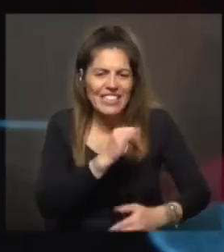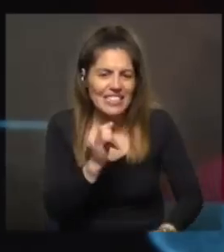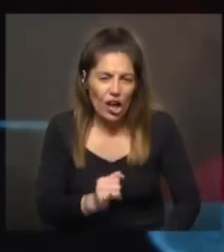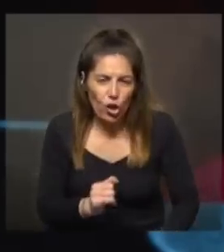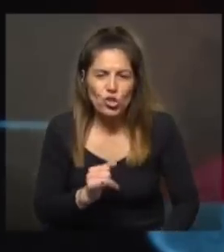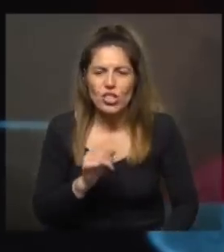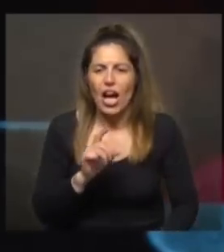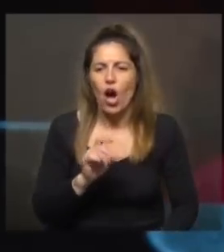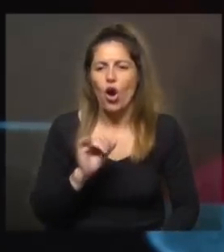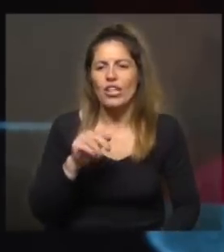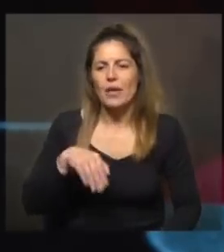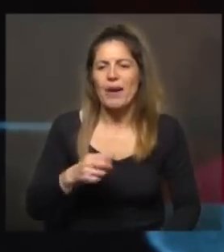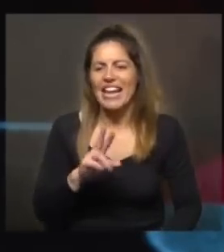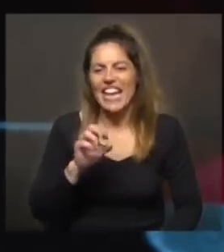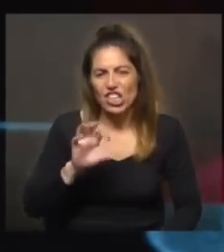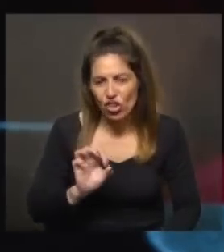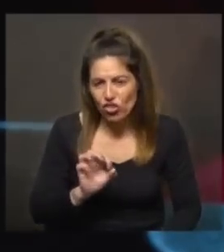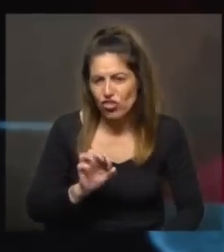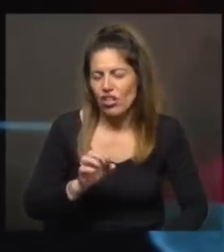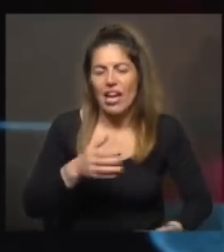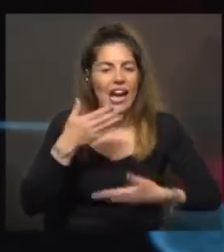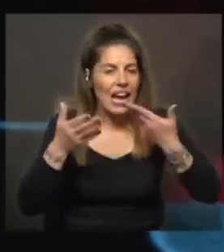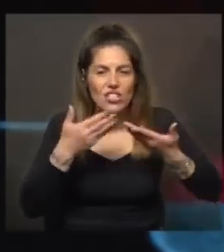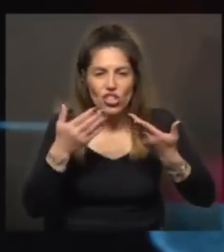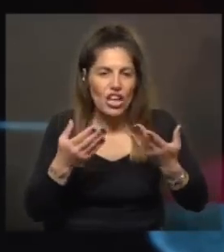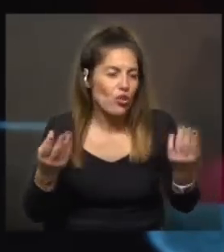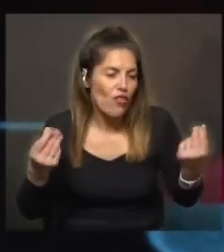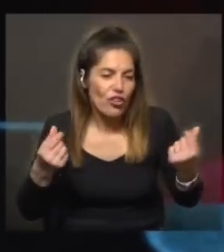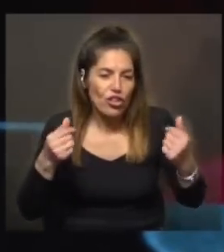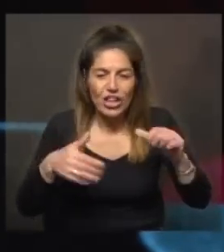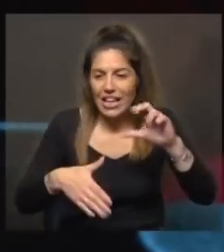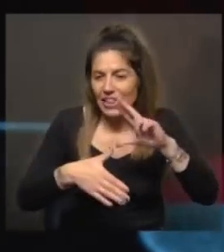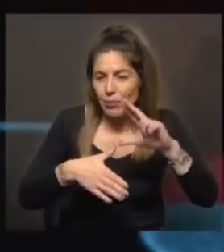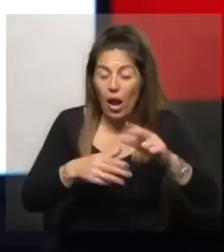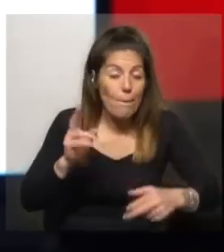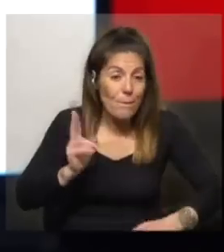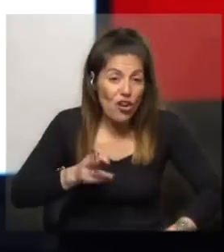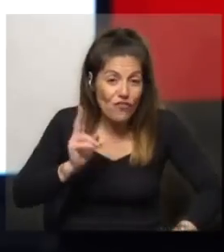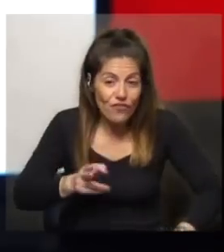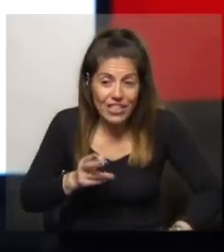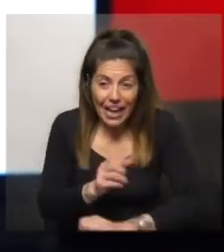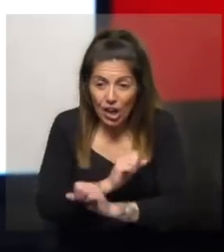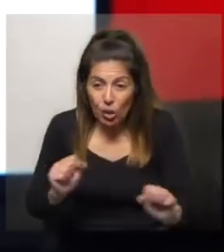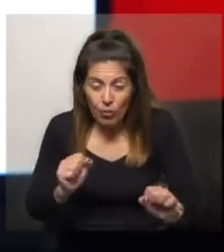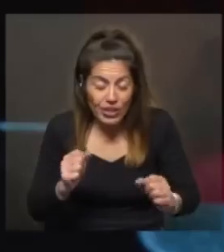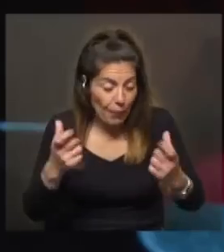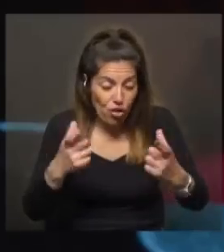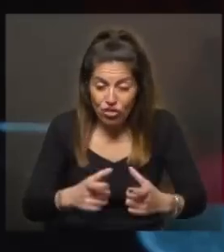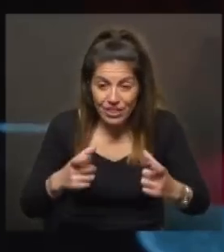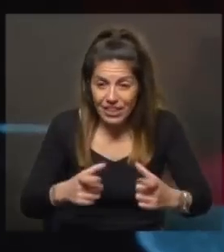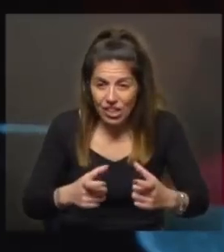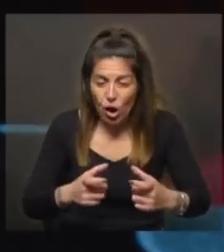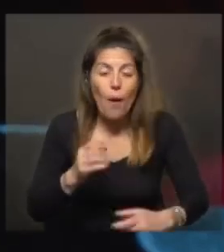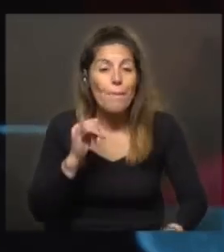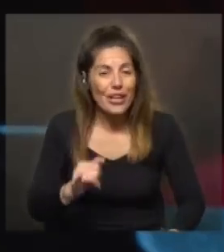canciones de bueno de atahualpa canciones de todo el folklore latinoamericano que estaban prohibidas que no podíamos tener los discos pero